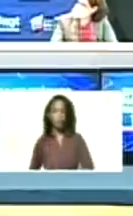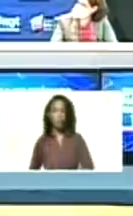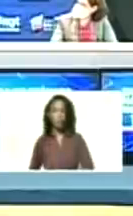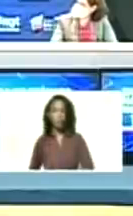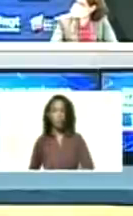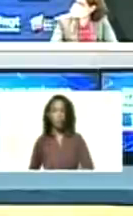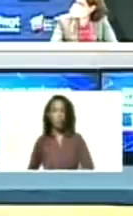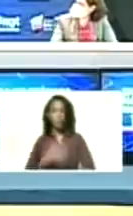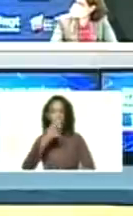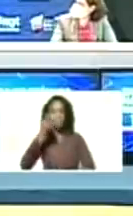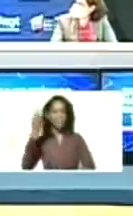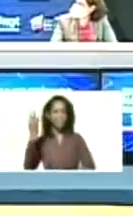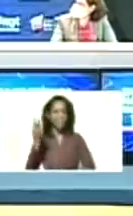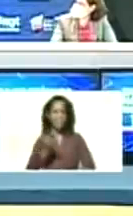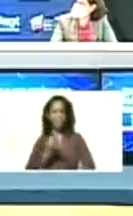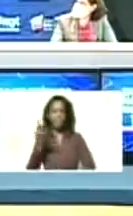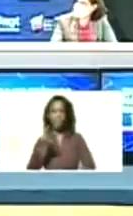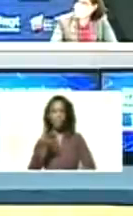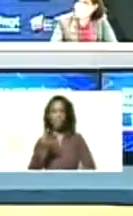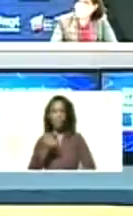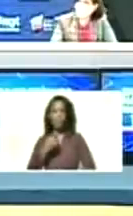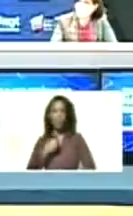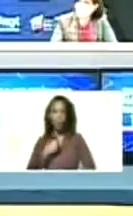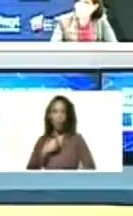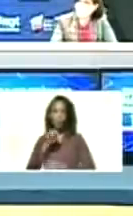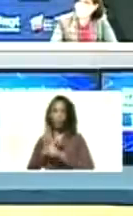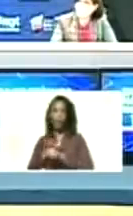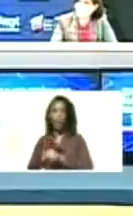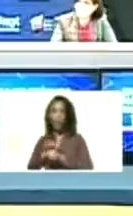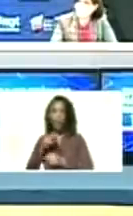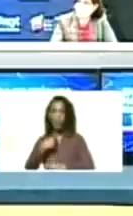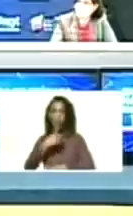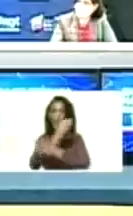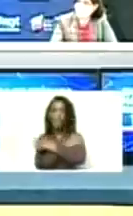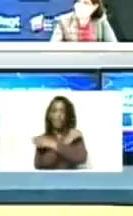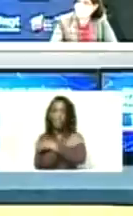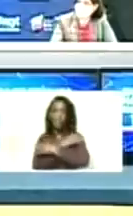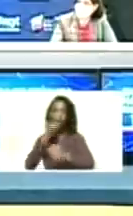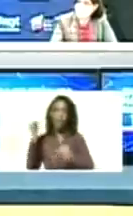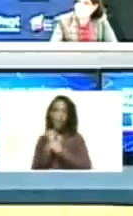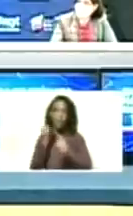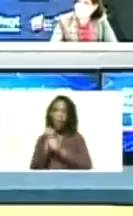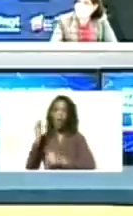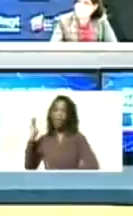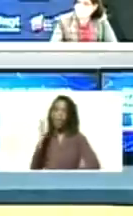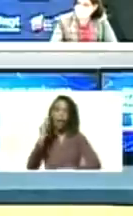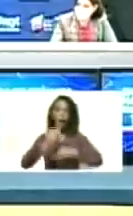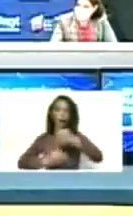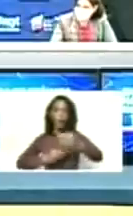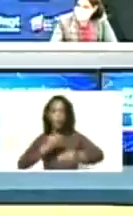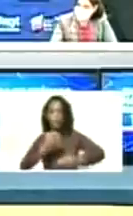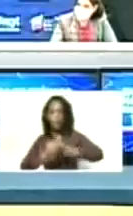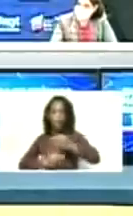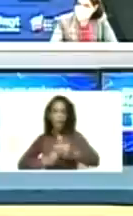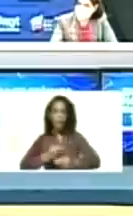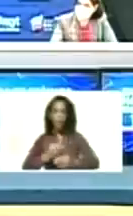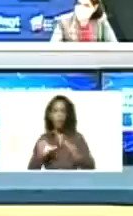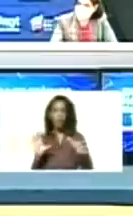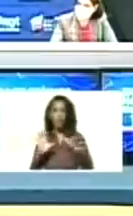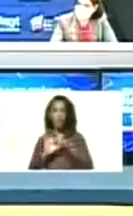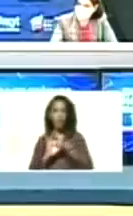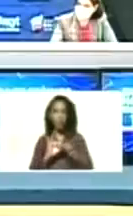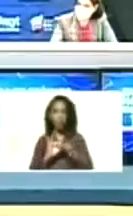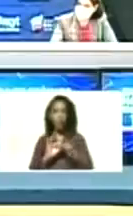de verdad, con mucho cariño, la felicito por la labor que viene haciendo de articulación,